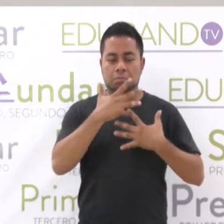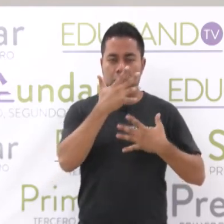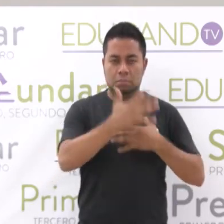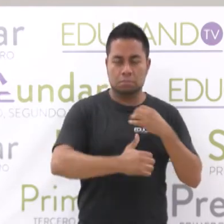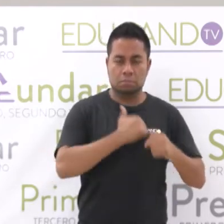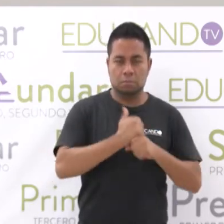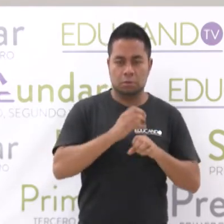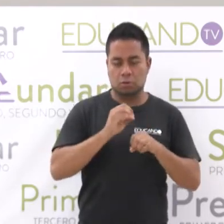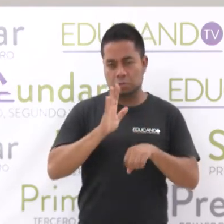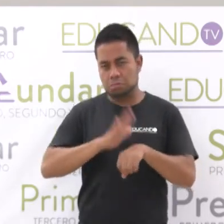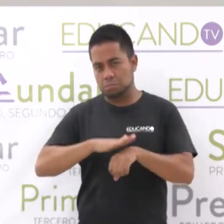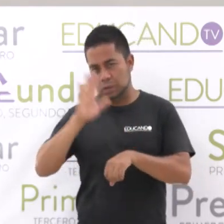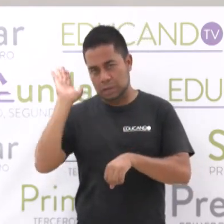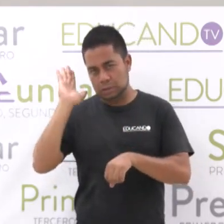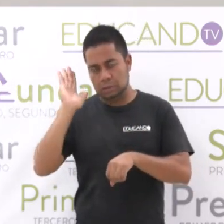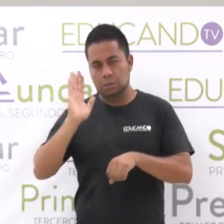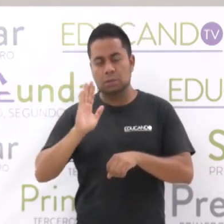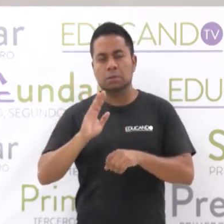más,